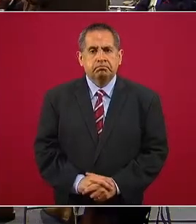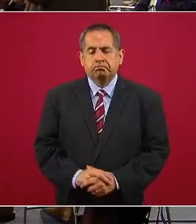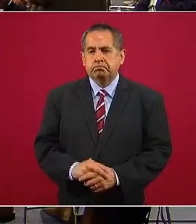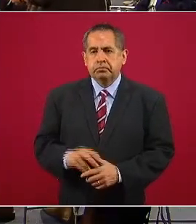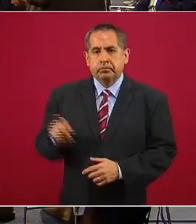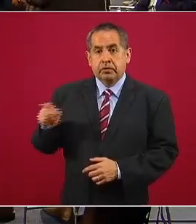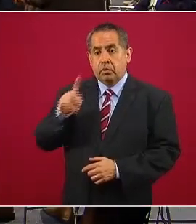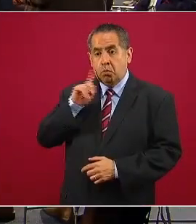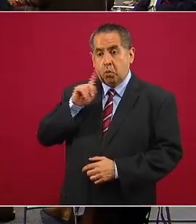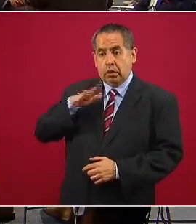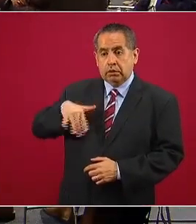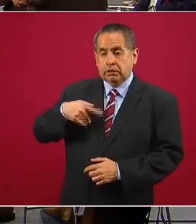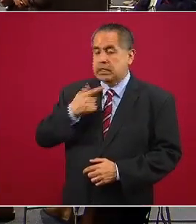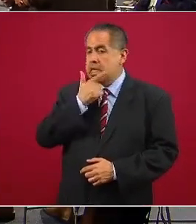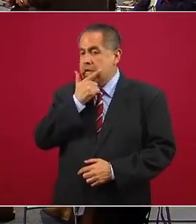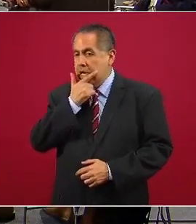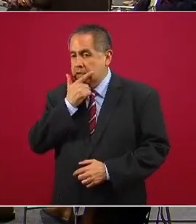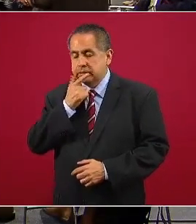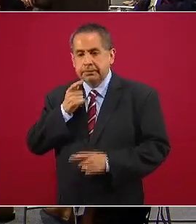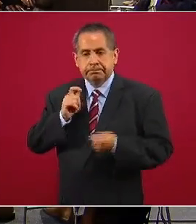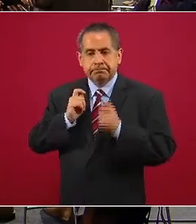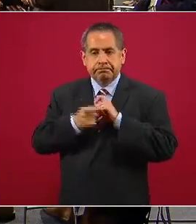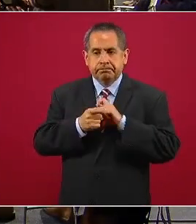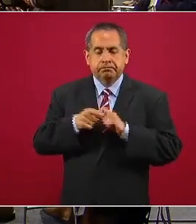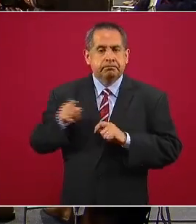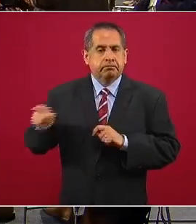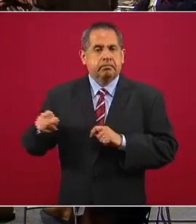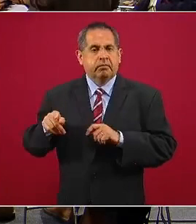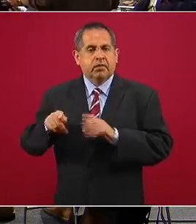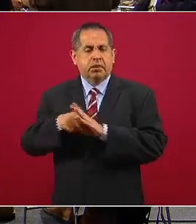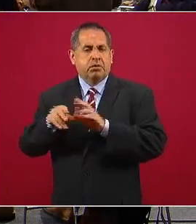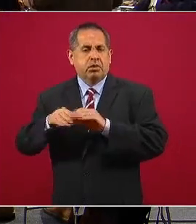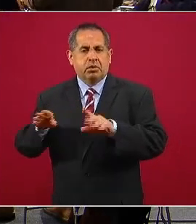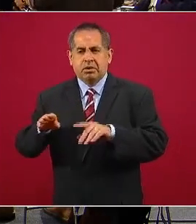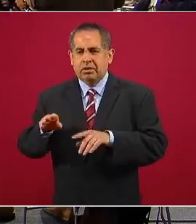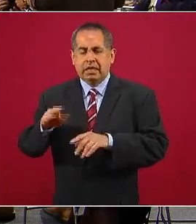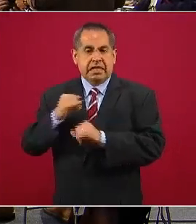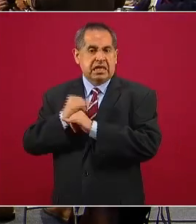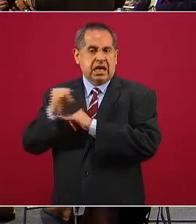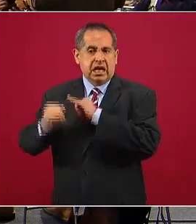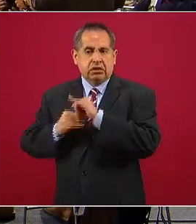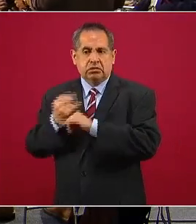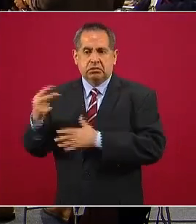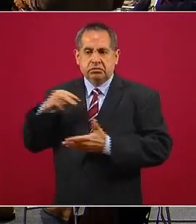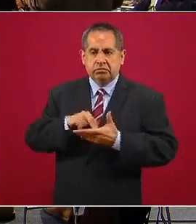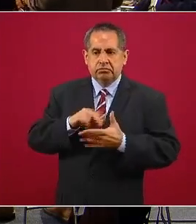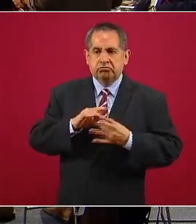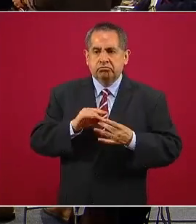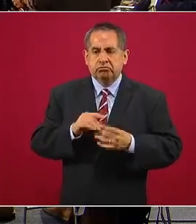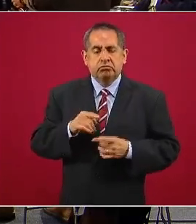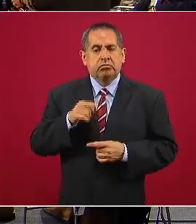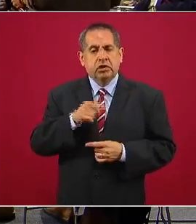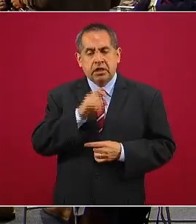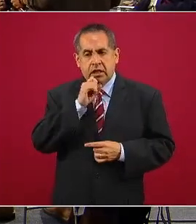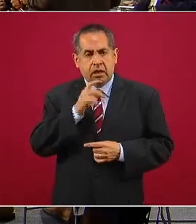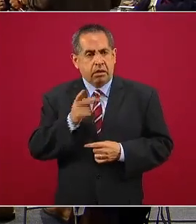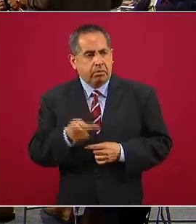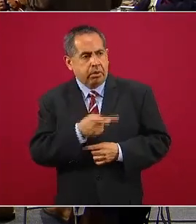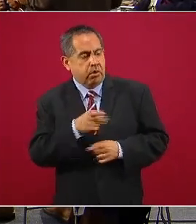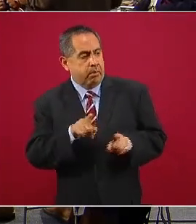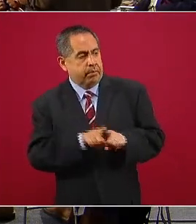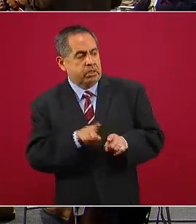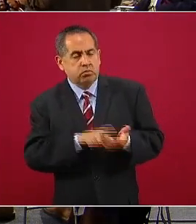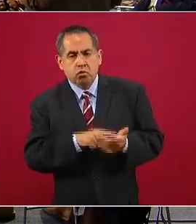traducir para mi compañera, que es Isabel Young, que viene del medio de Vice, que es un medio internacional. Y ella también preguntó, la misma de